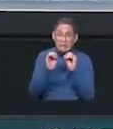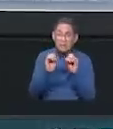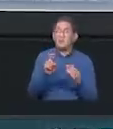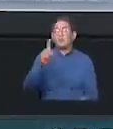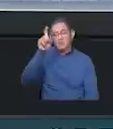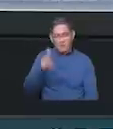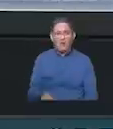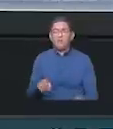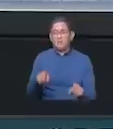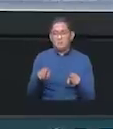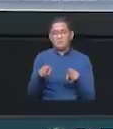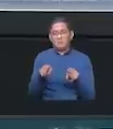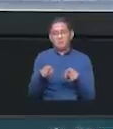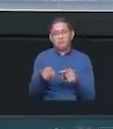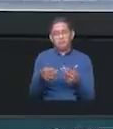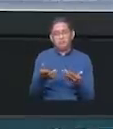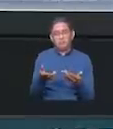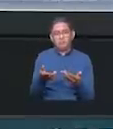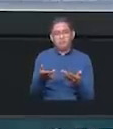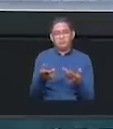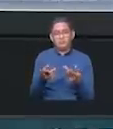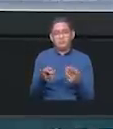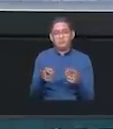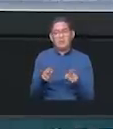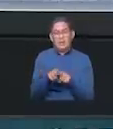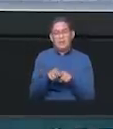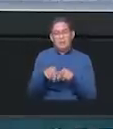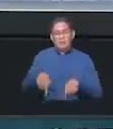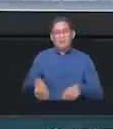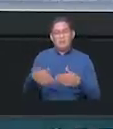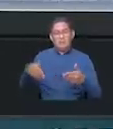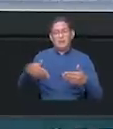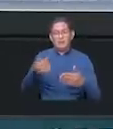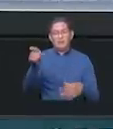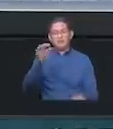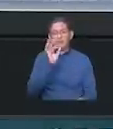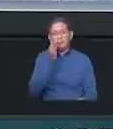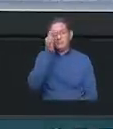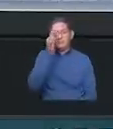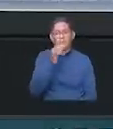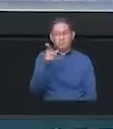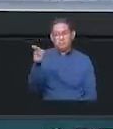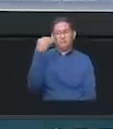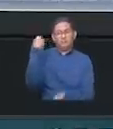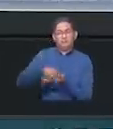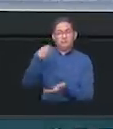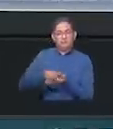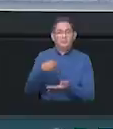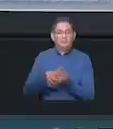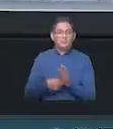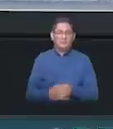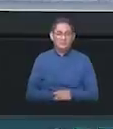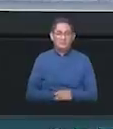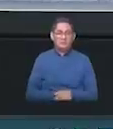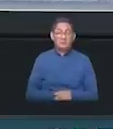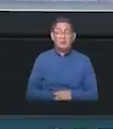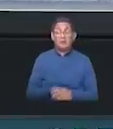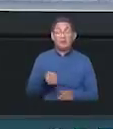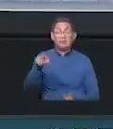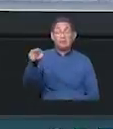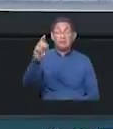realizarse a costo del viajero y si la prueba sale